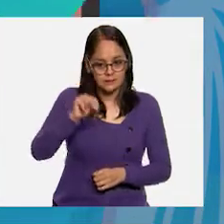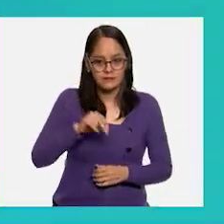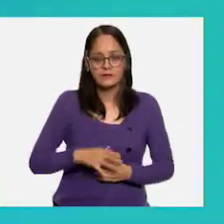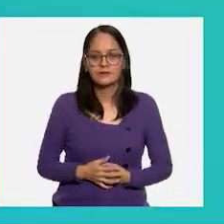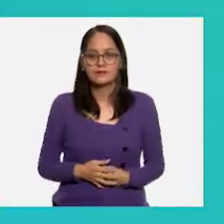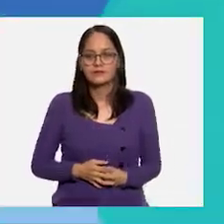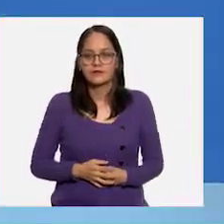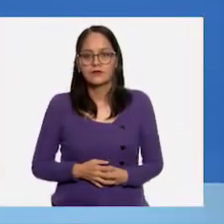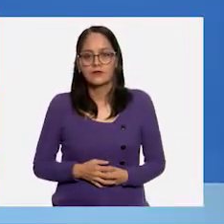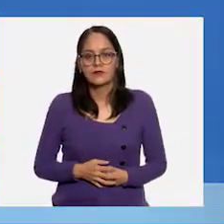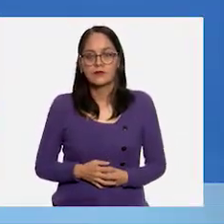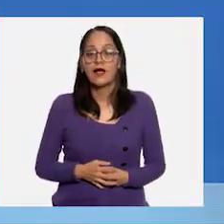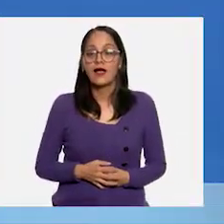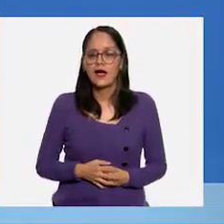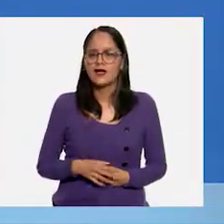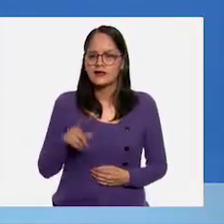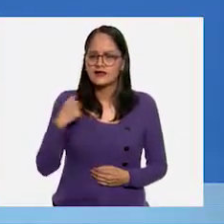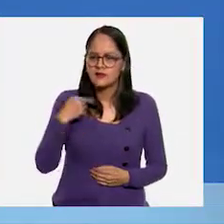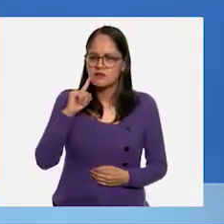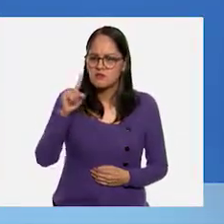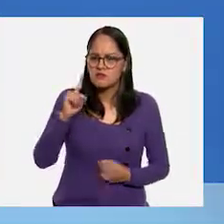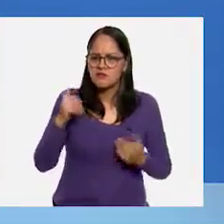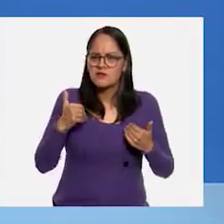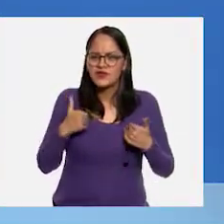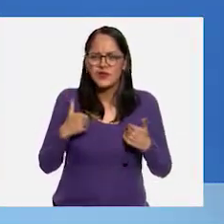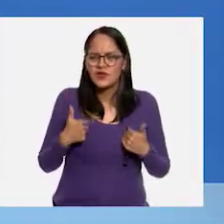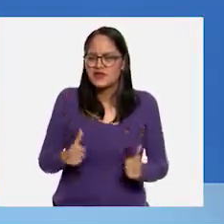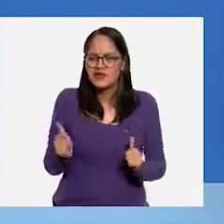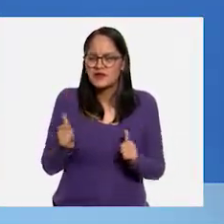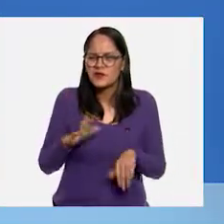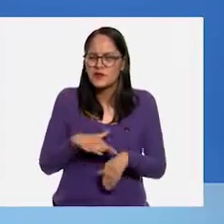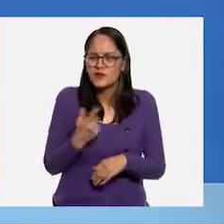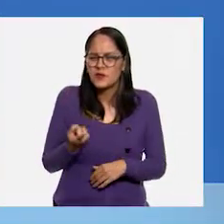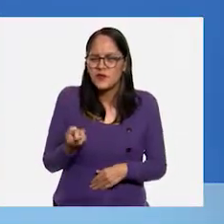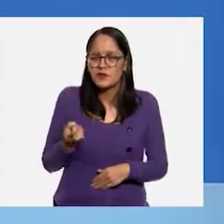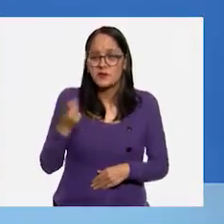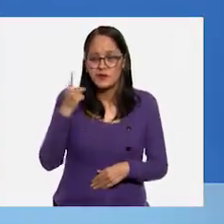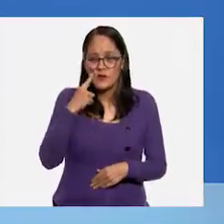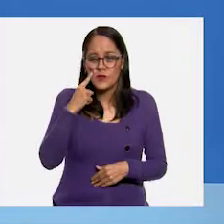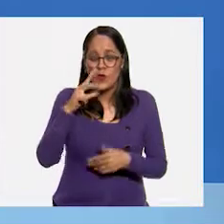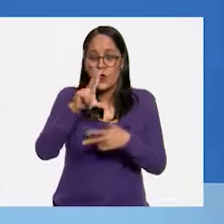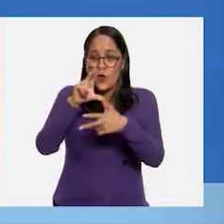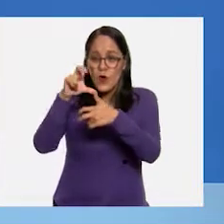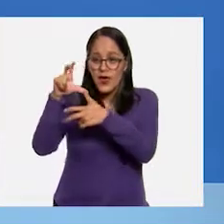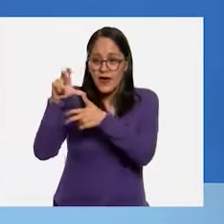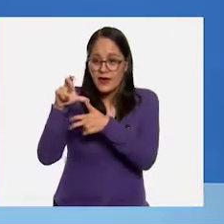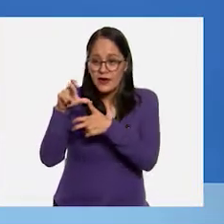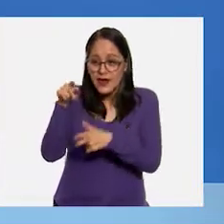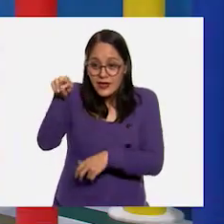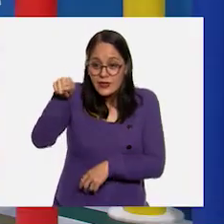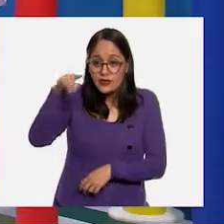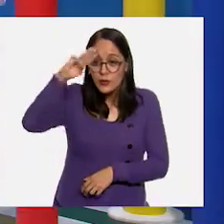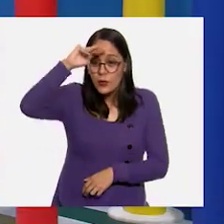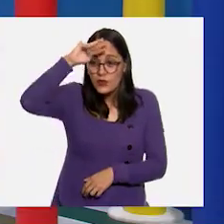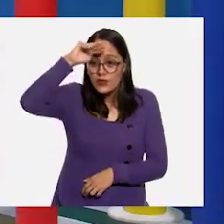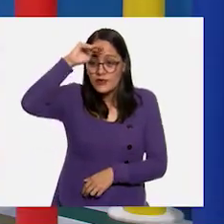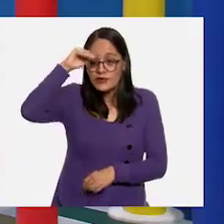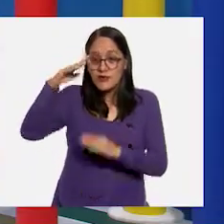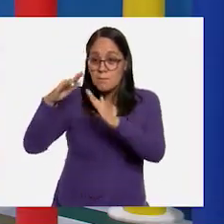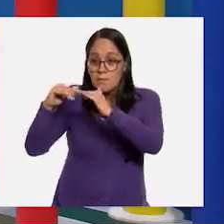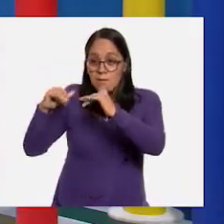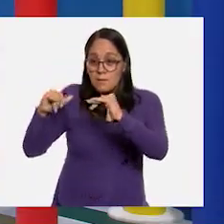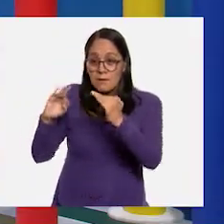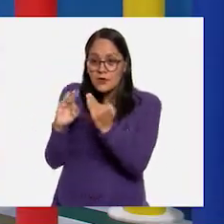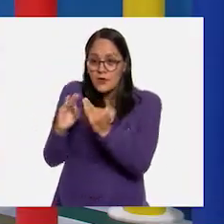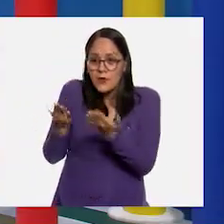desastre. Lo que sigo sin entender es por qué los afectan los huracanes si no es costa.